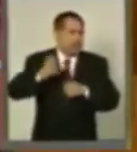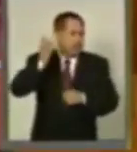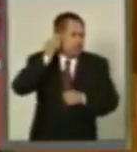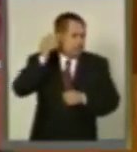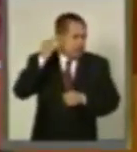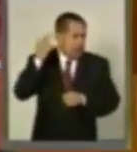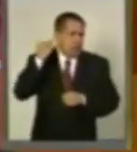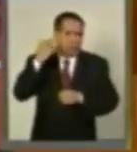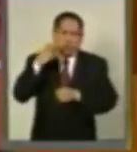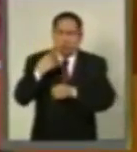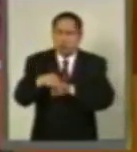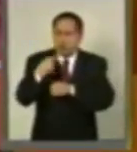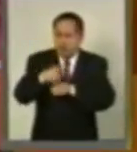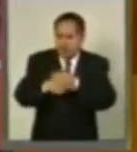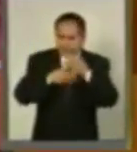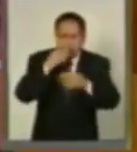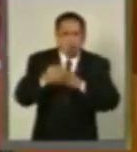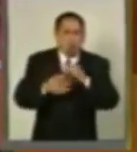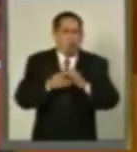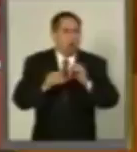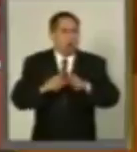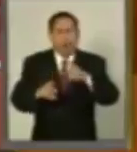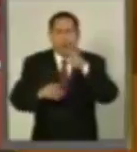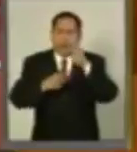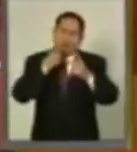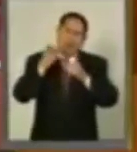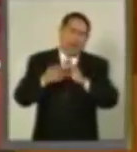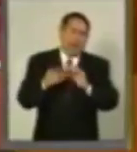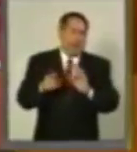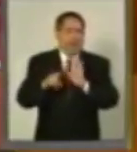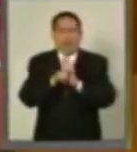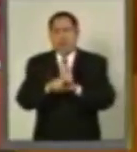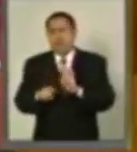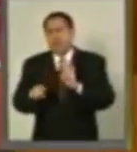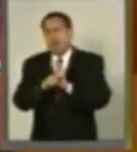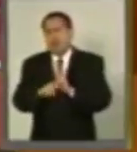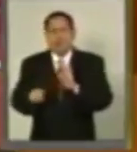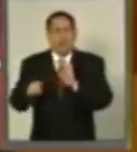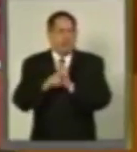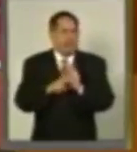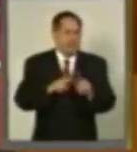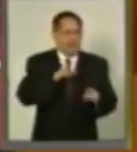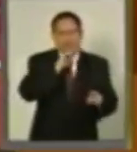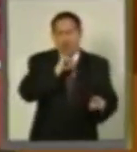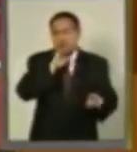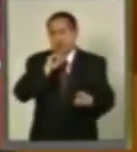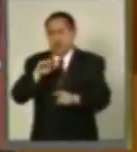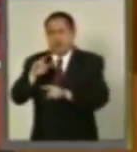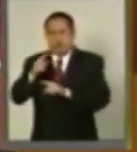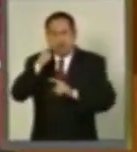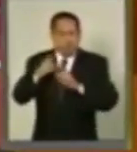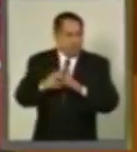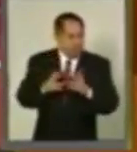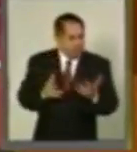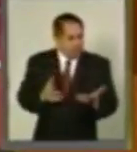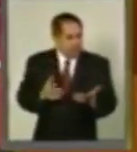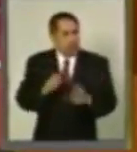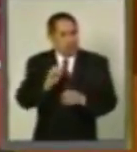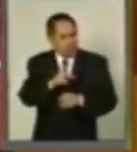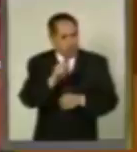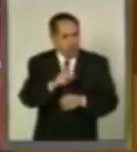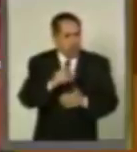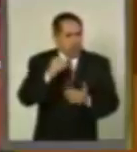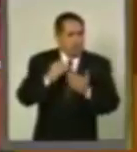televisión solamente habla y solamente pone el dedo donde se está presentando un caso más, un